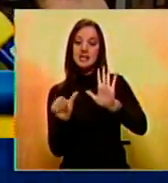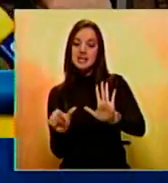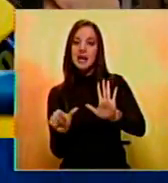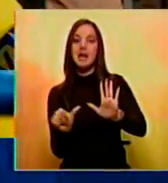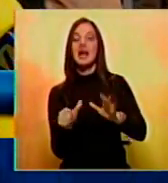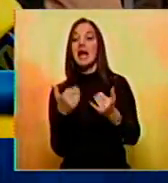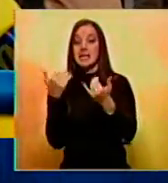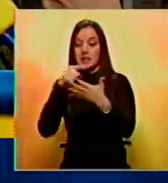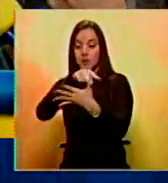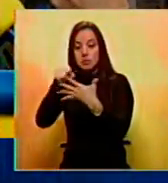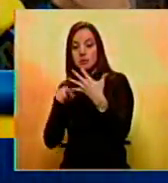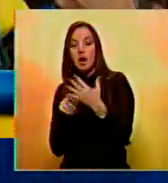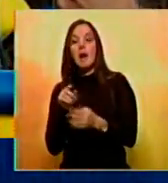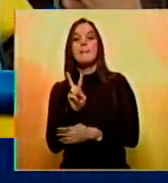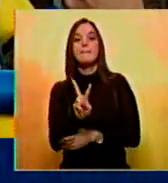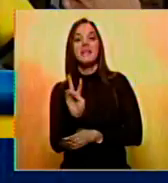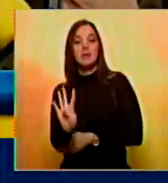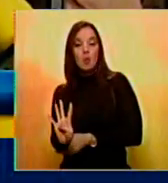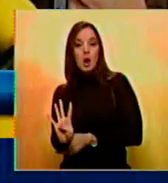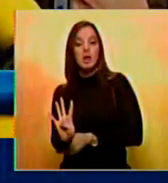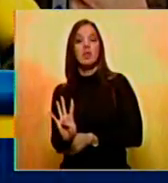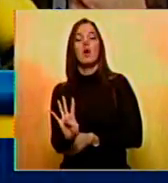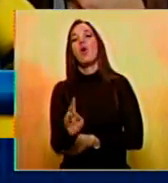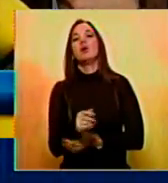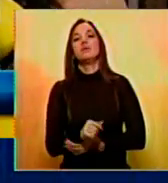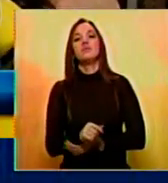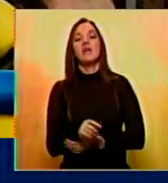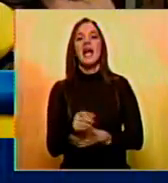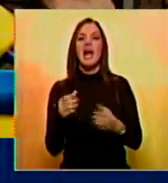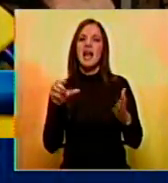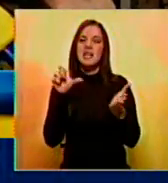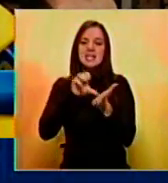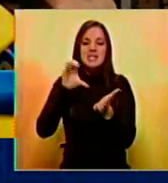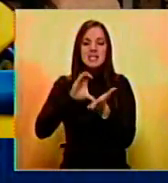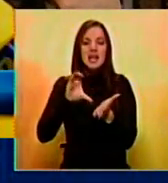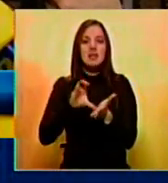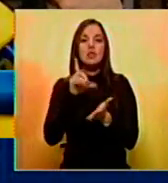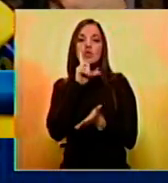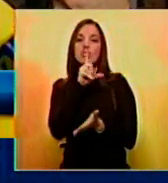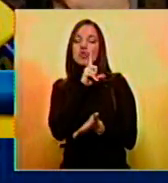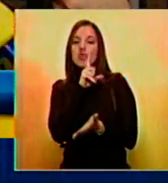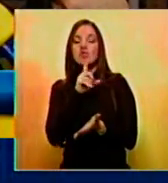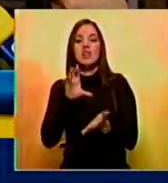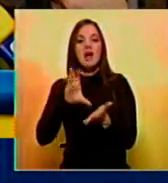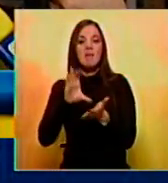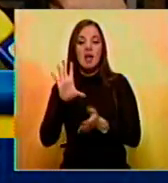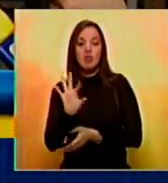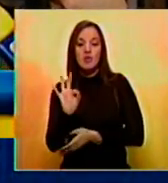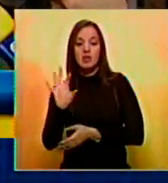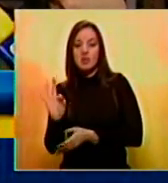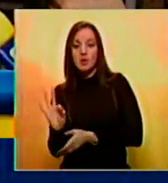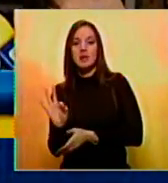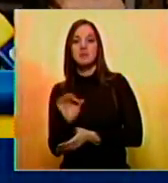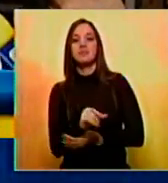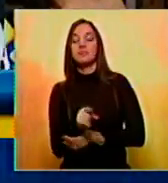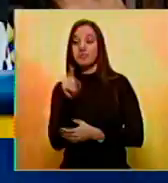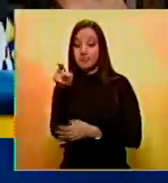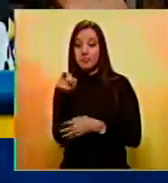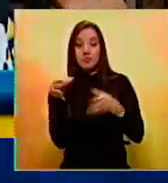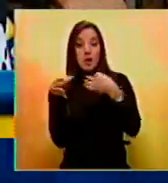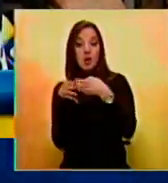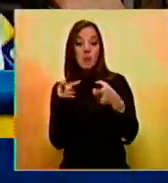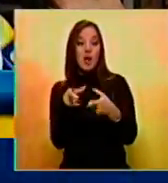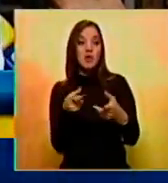24 con esta, Centro 99, que han sido remitidas al Ministerio Público por la presunta comisión de los